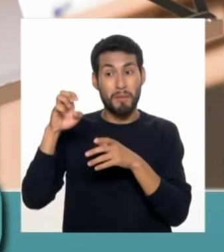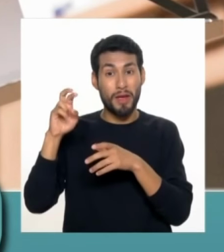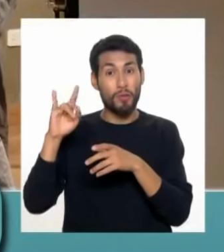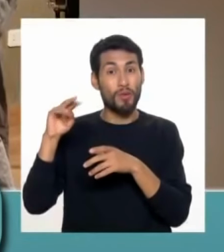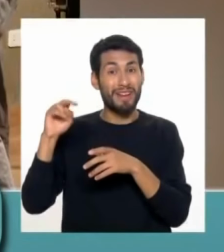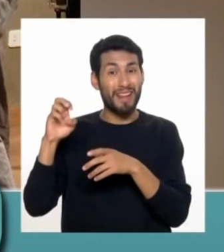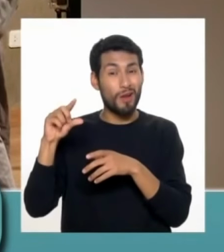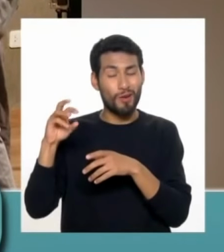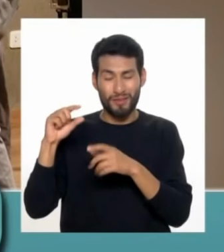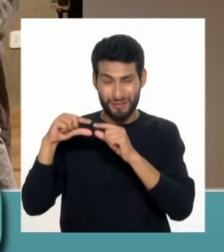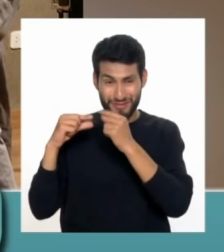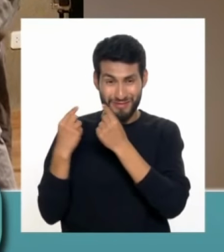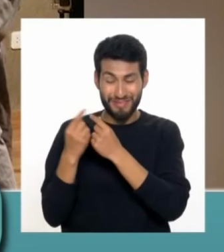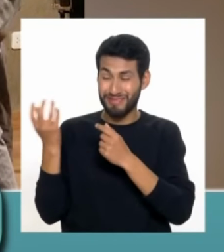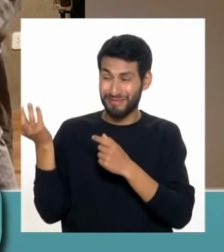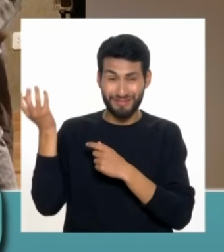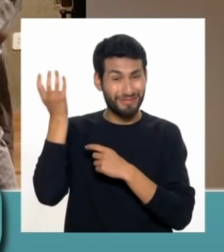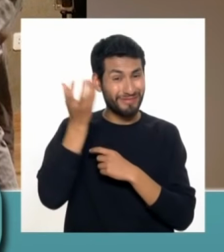iban a hacer algún,